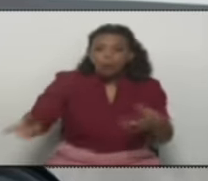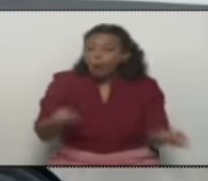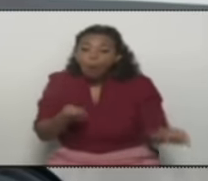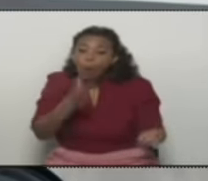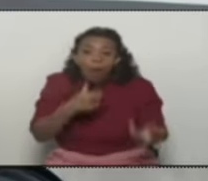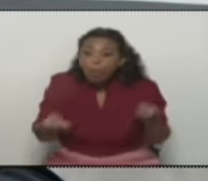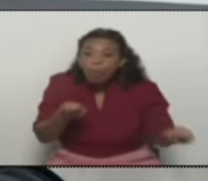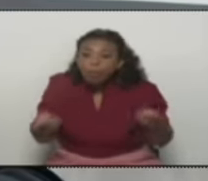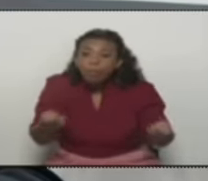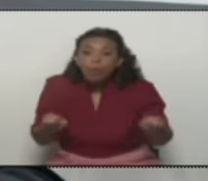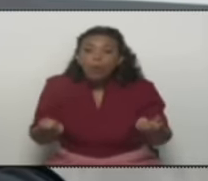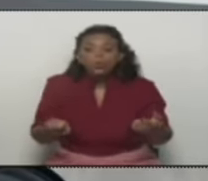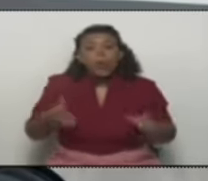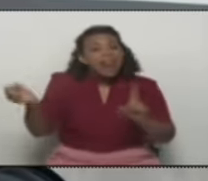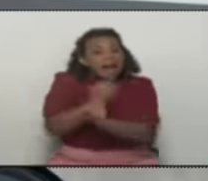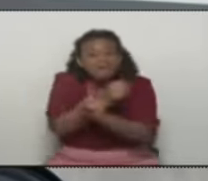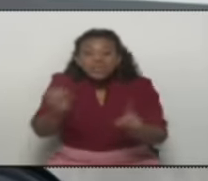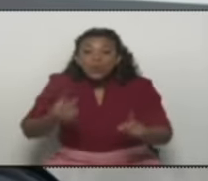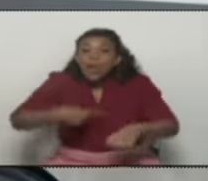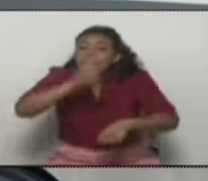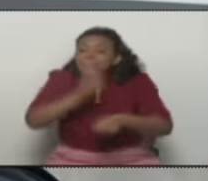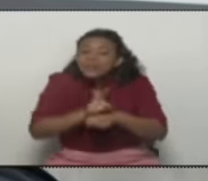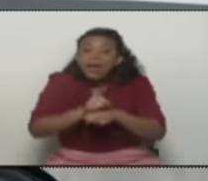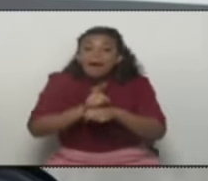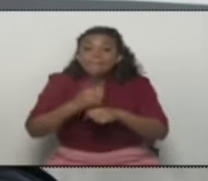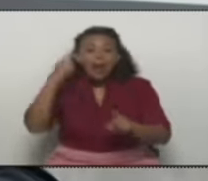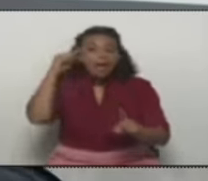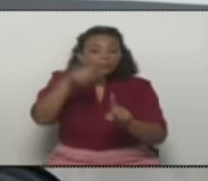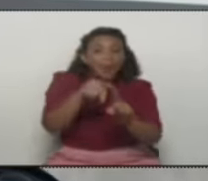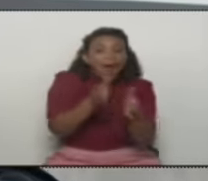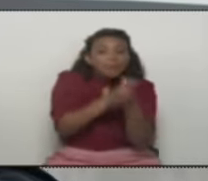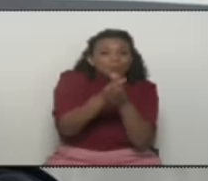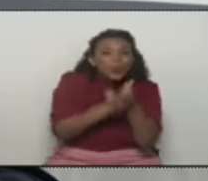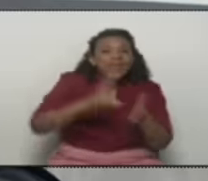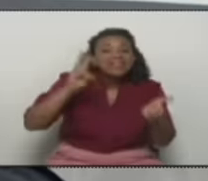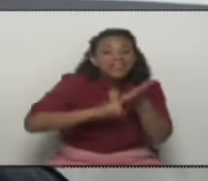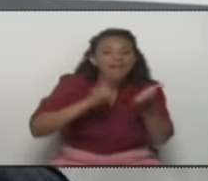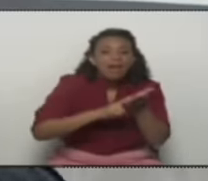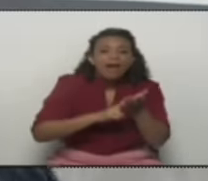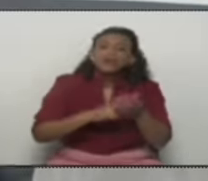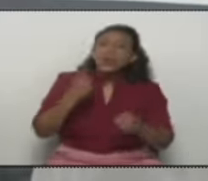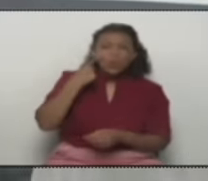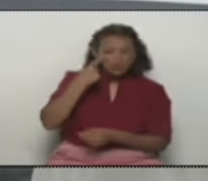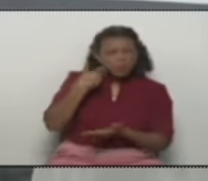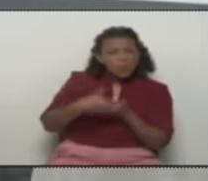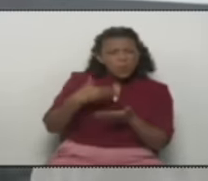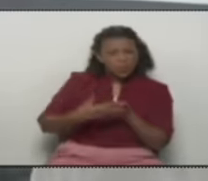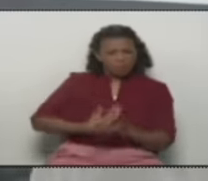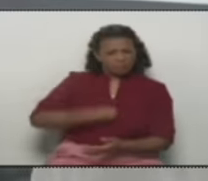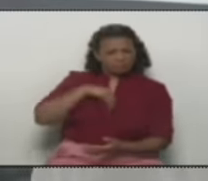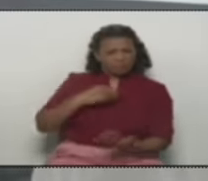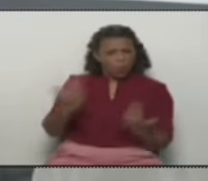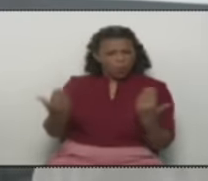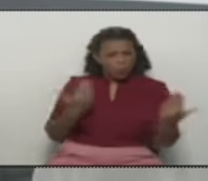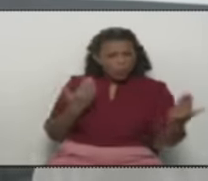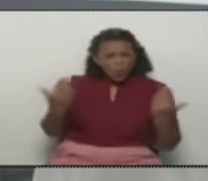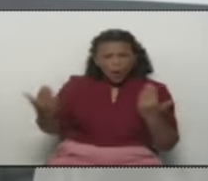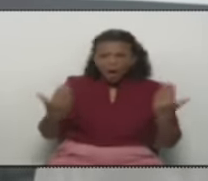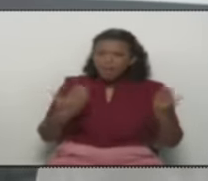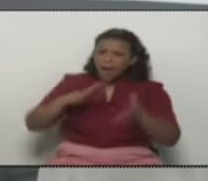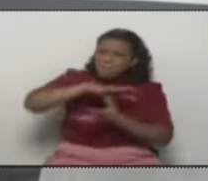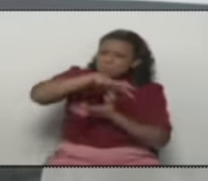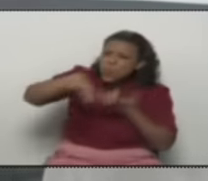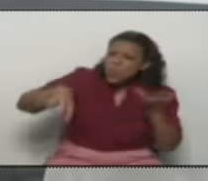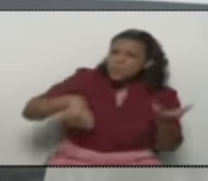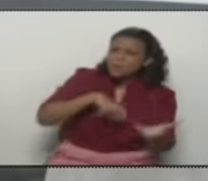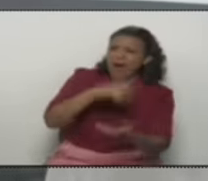decían, la violencia es esencial para que el plan ocurra. Entonces nos dimos cuenta que estaban paralelo a toda esta catástrofe que ellos